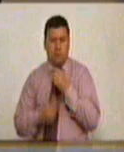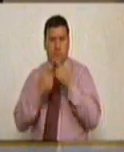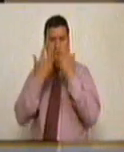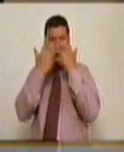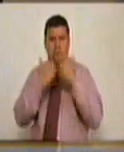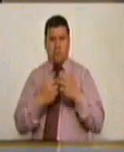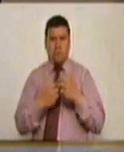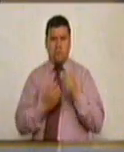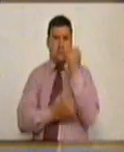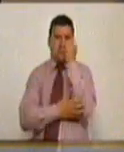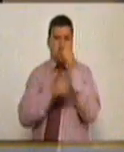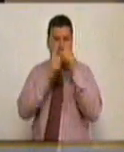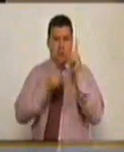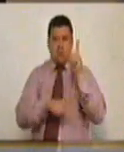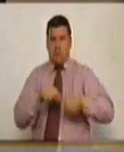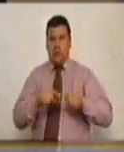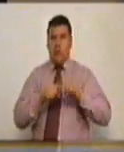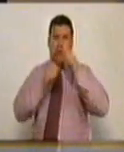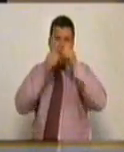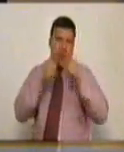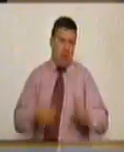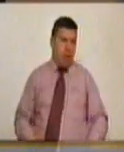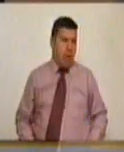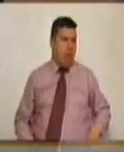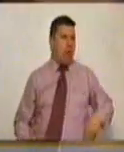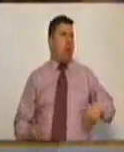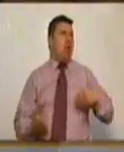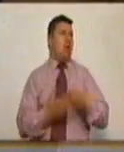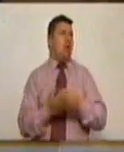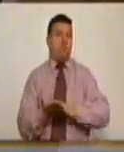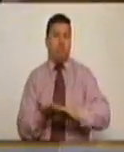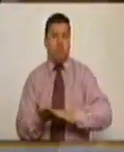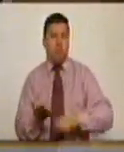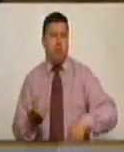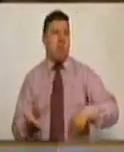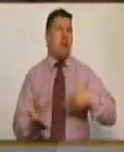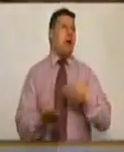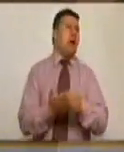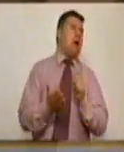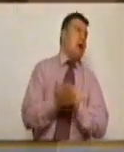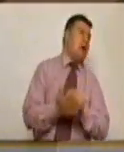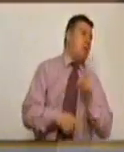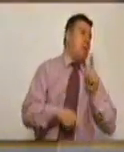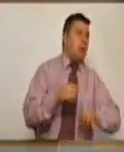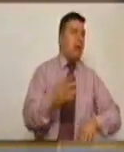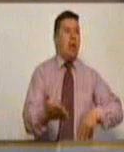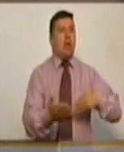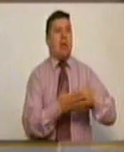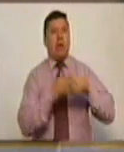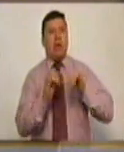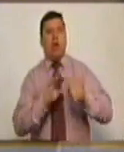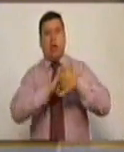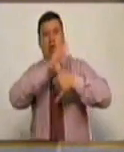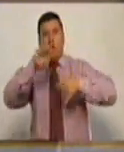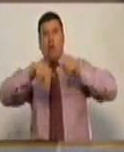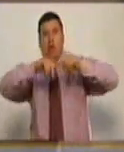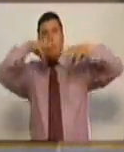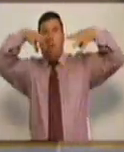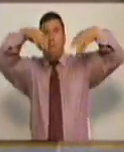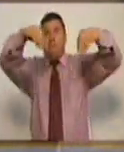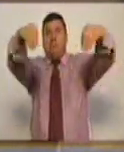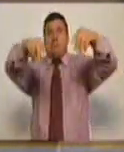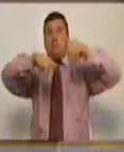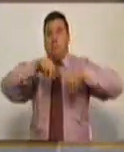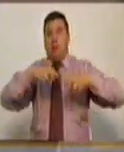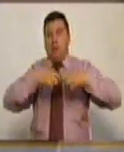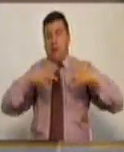empresas no se pueden quebrar Y entonces el estado tiene que salir a ver cómo la rescata porque claro no se podía quedar la costa sin eh